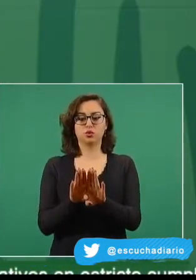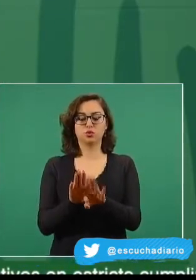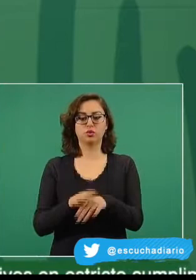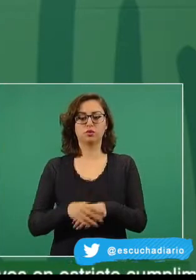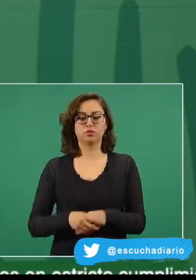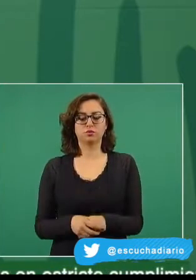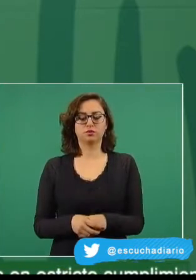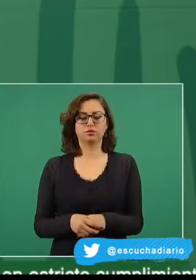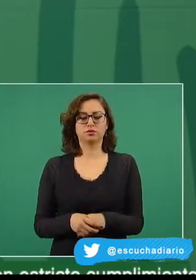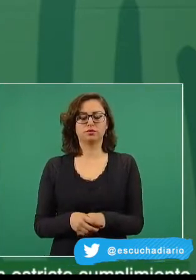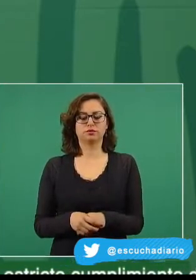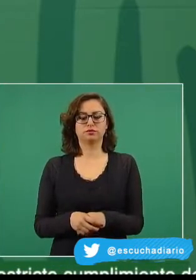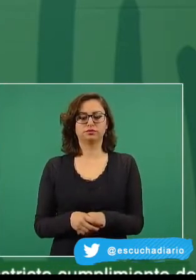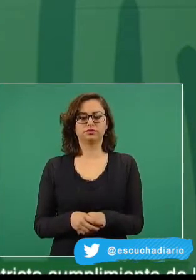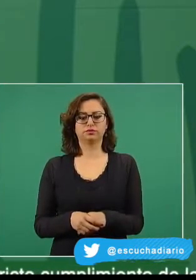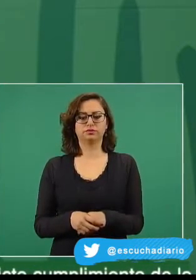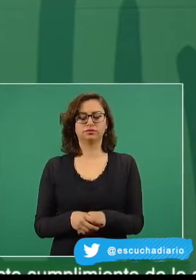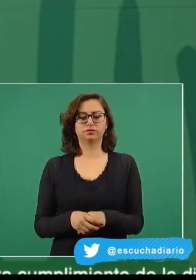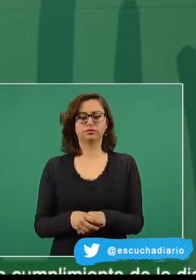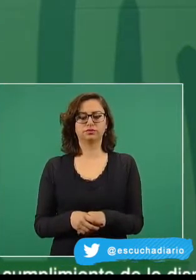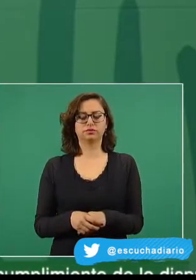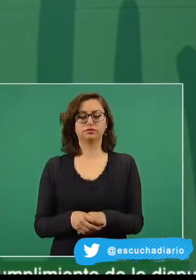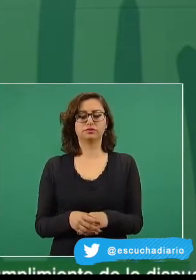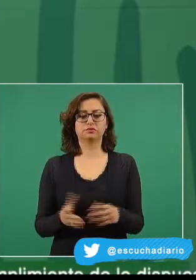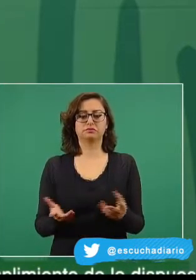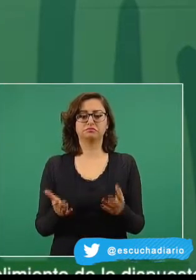un 2.4%.